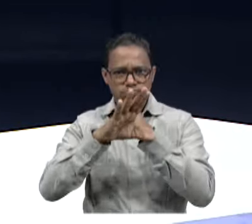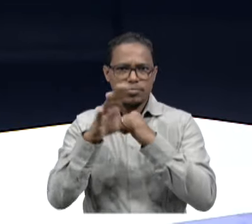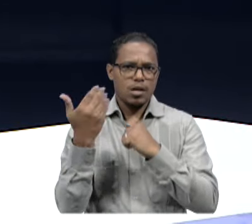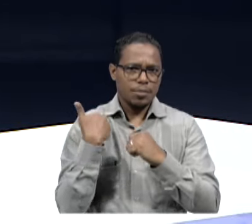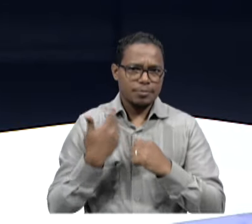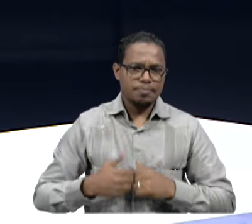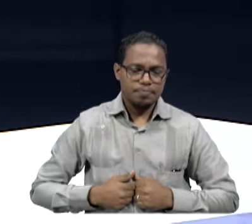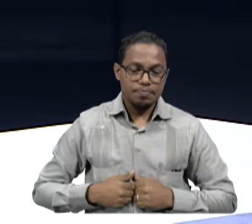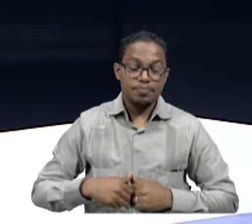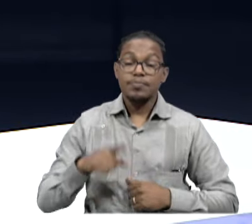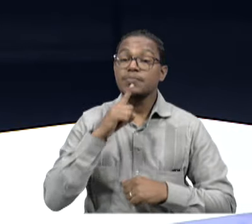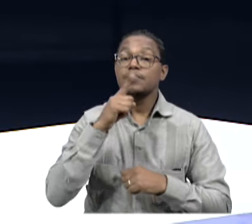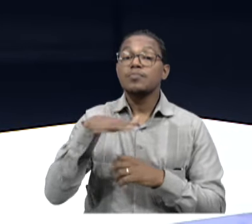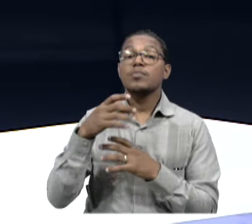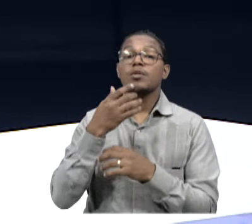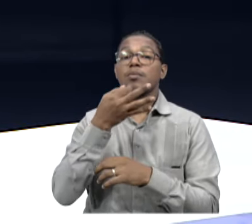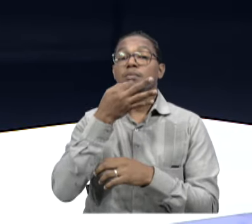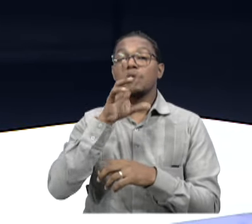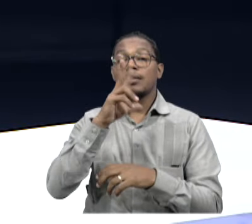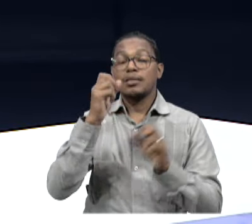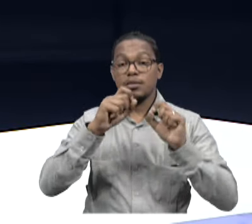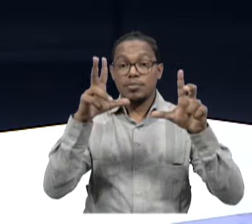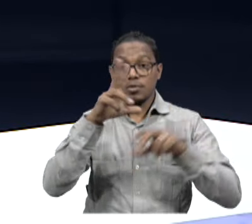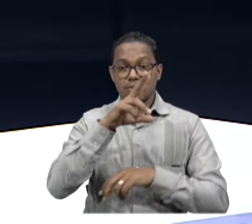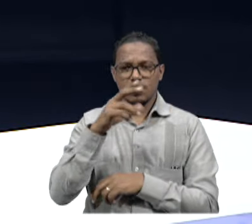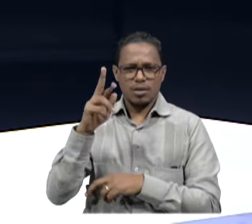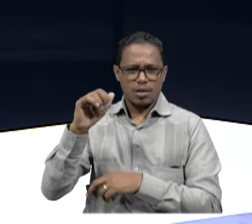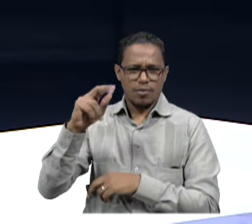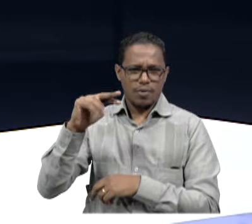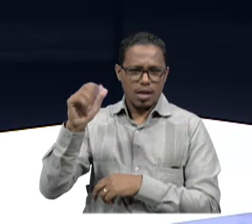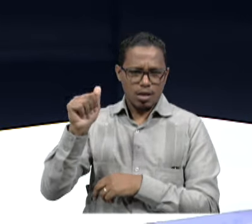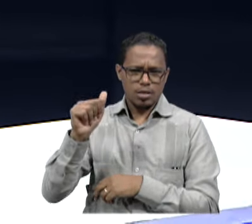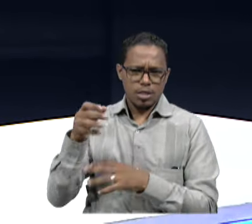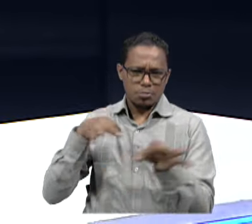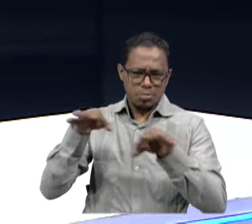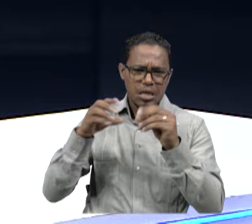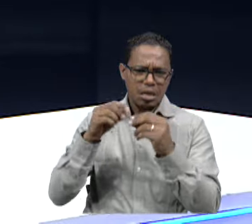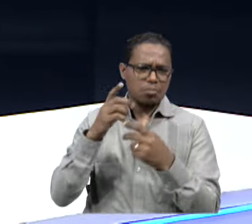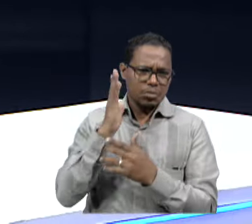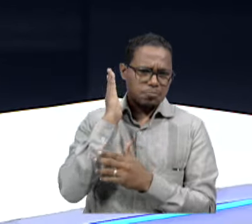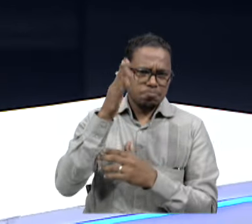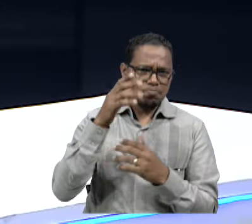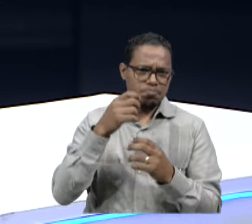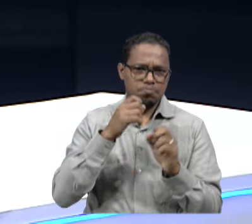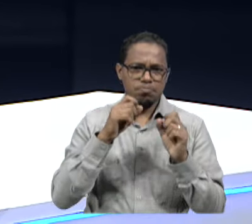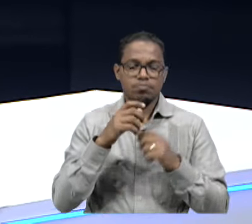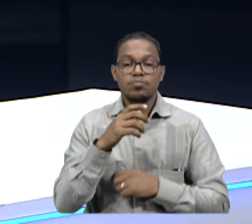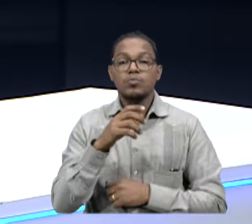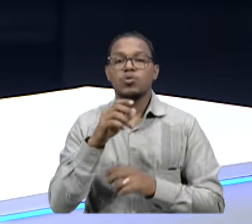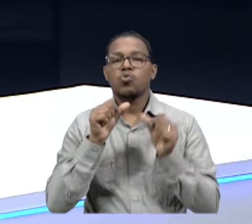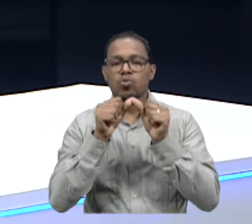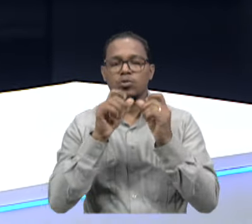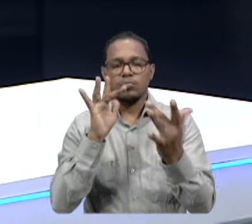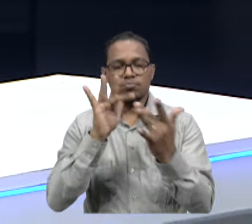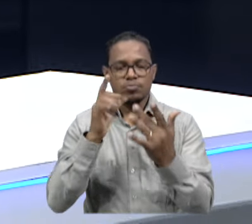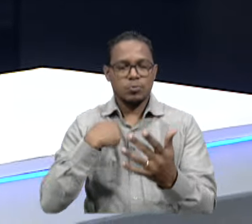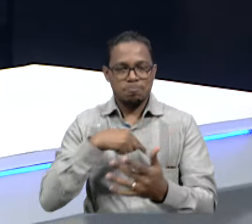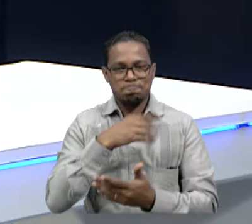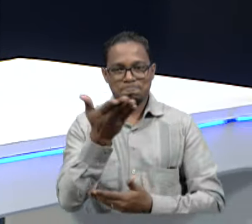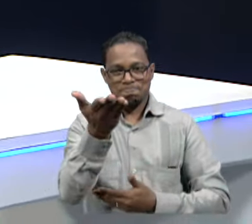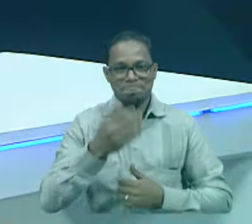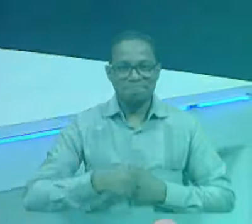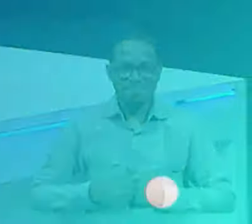de esta y otras informaciones en nuestra tercera emisión de la mano de nuestra compañera Rafaelina Bisonó. Entre tanto, sigan conectados con RTVD.